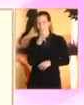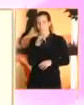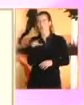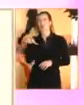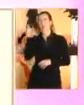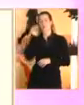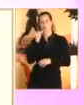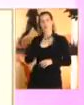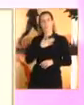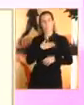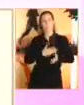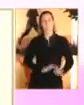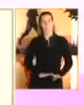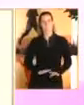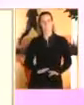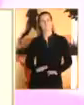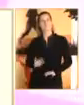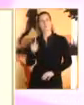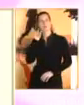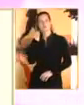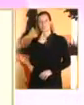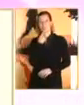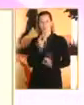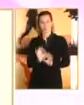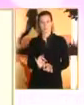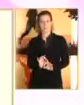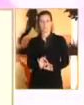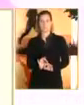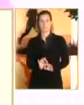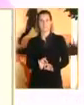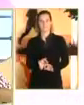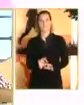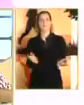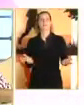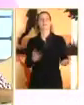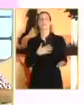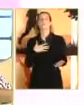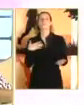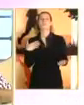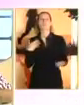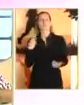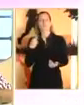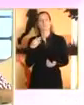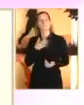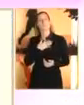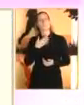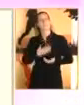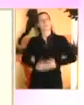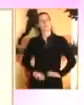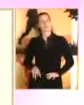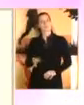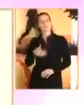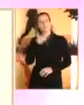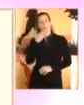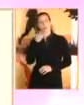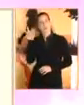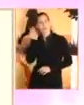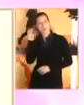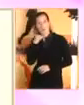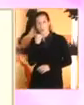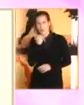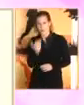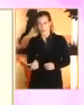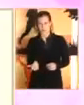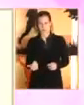niño sordo para toda la vida, eso no tiene remedio. Ya lo eso, de mayor eso no somos complica. Los primeros que lo hemos asimilado, Eso está muy bien también, asimilarlo.